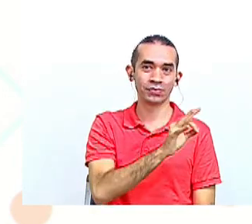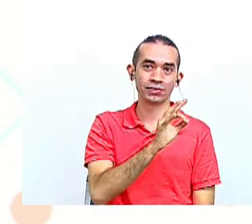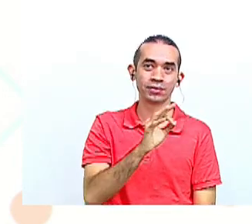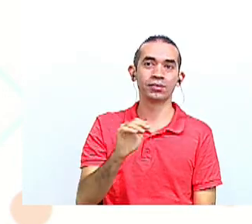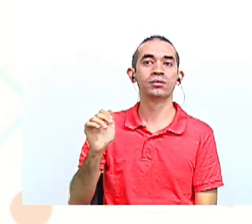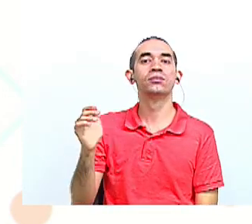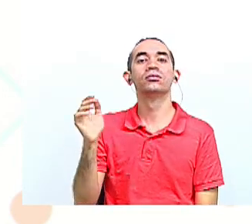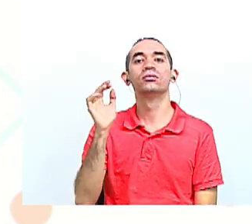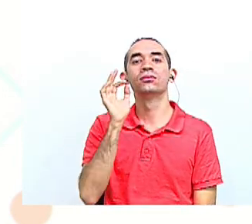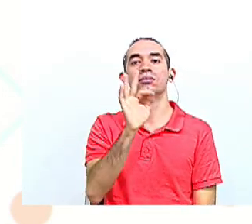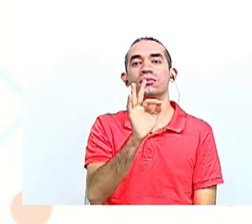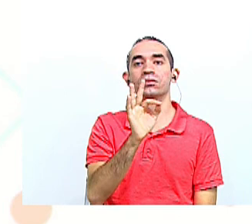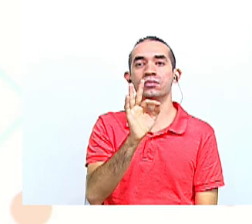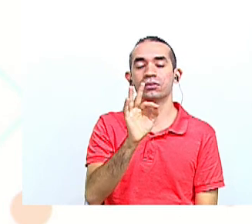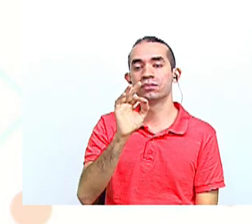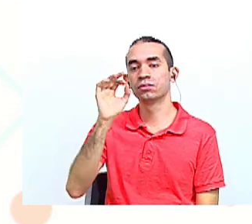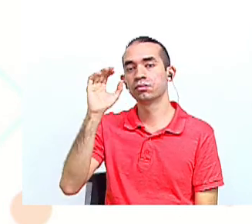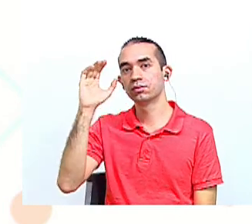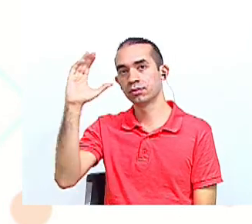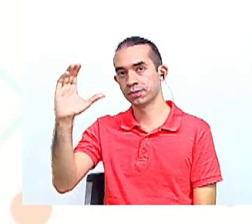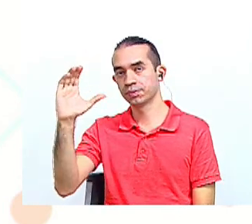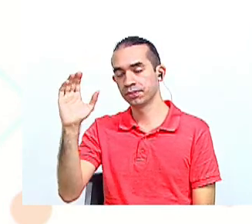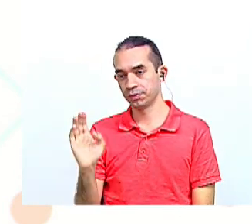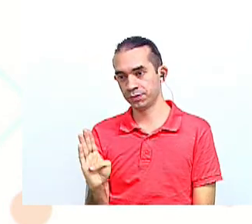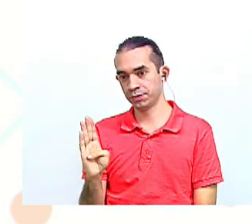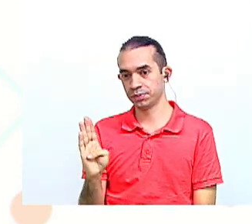con el ángulo FCB,